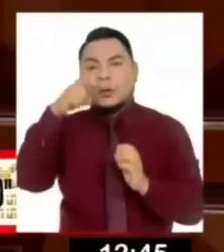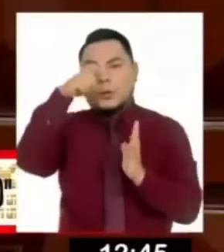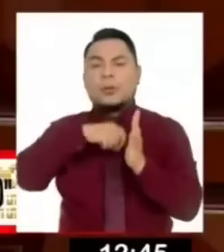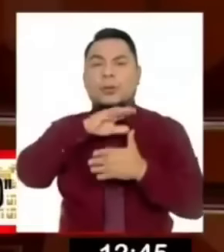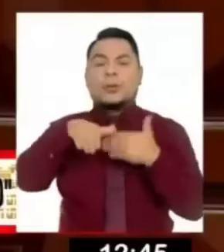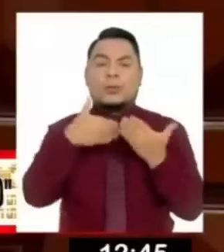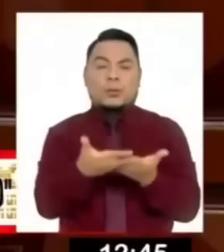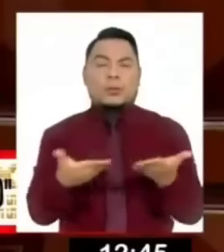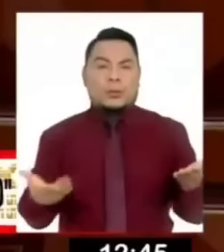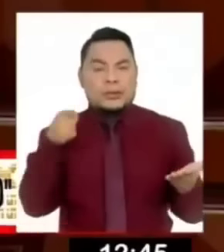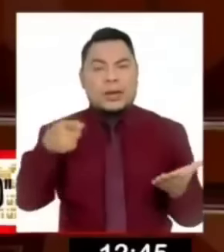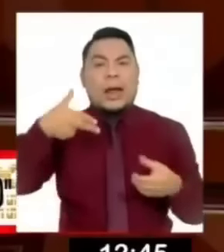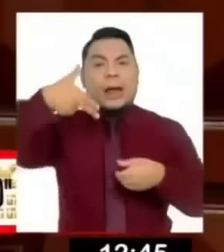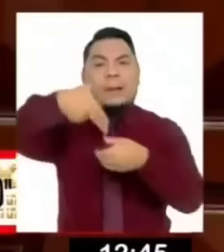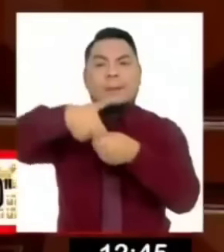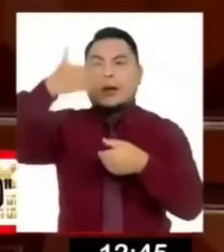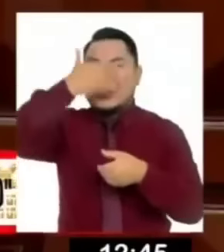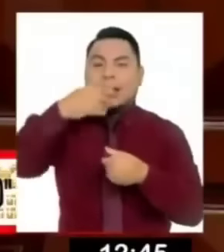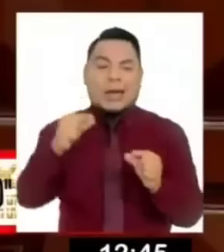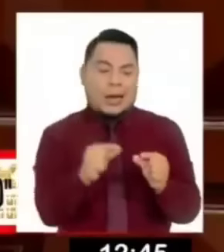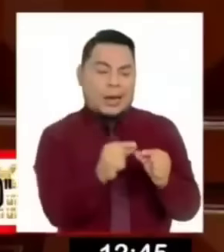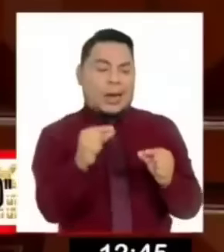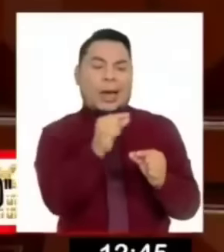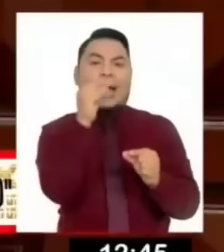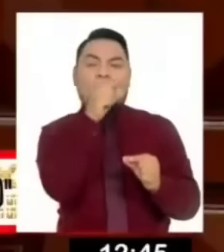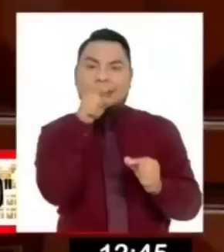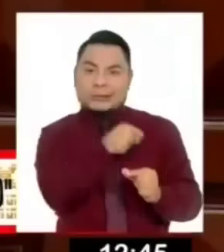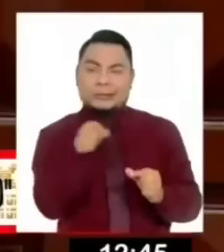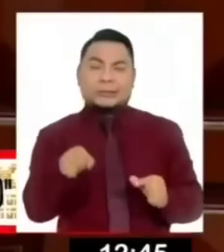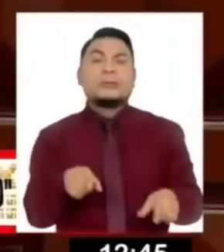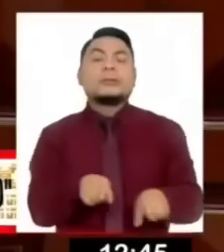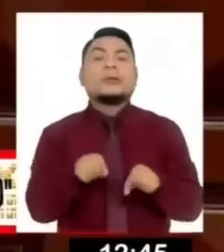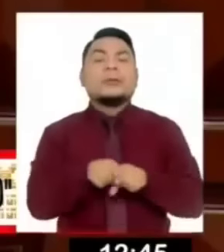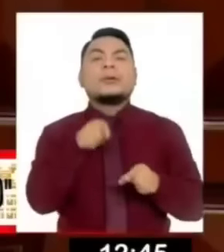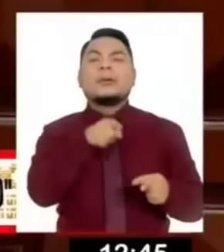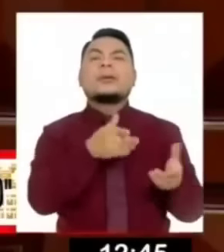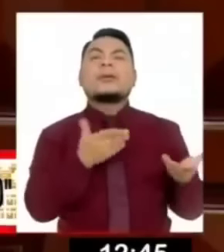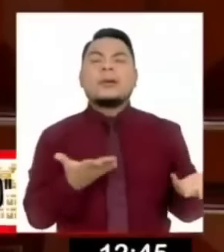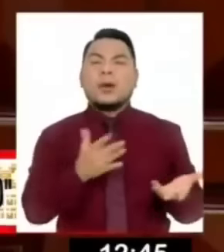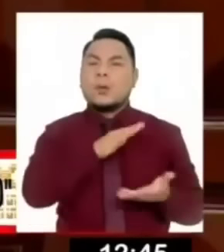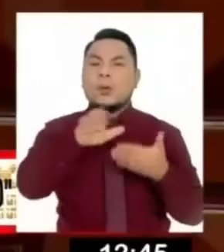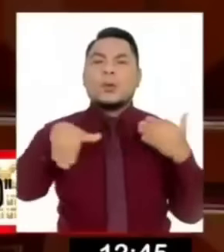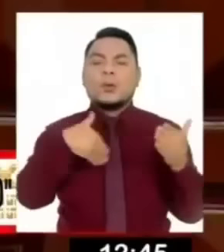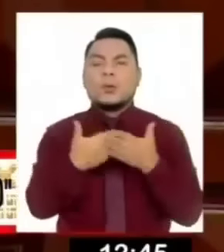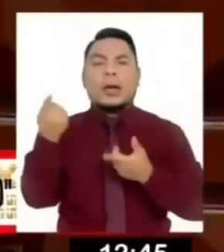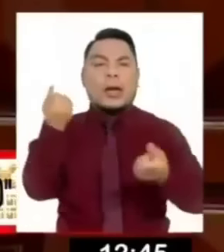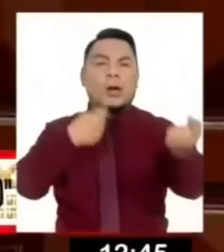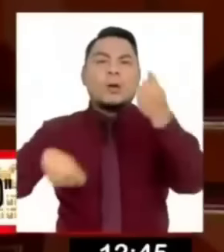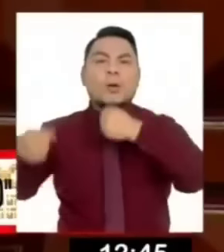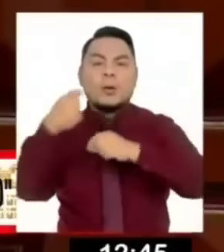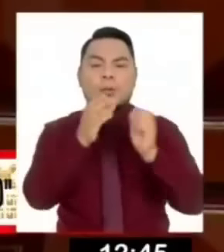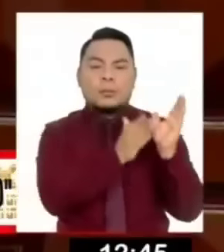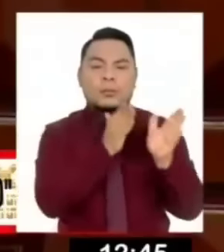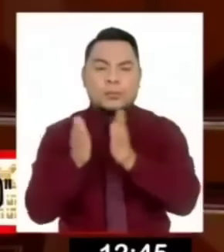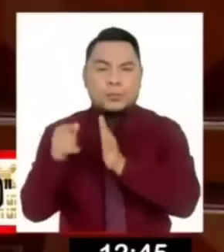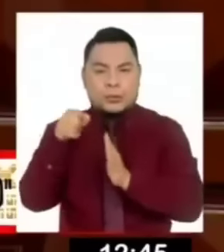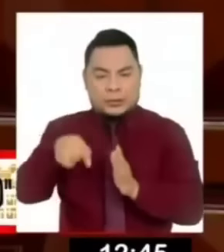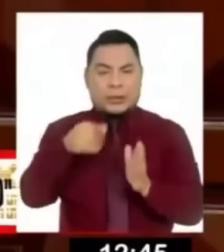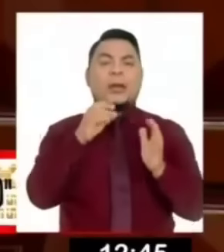exploración y explotación de los yacimientos de petróleo y gas natural, el transporte hacia las refinerías y la comercialización de los